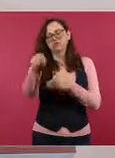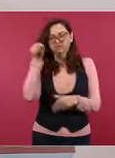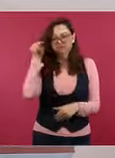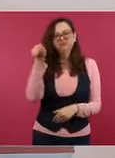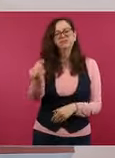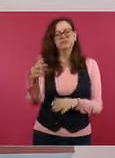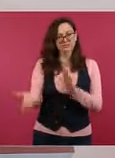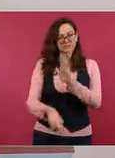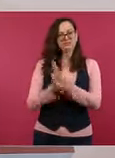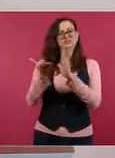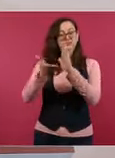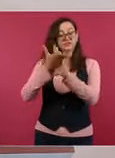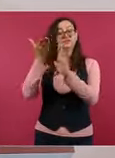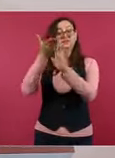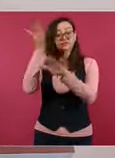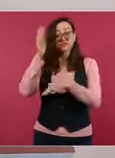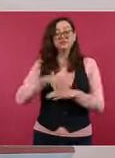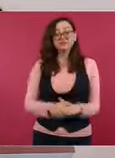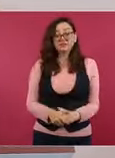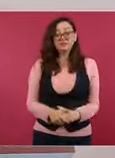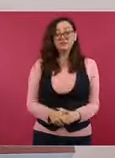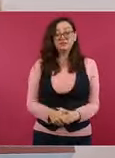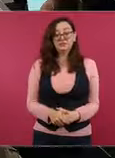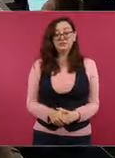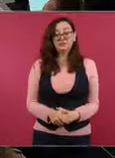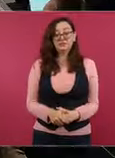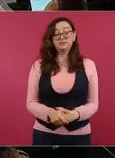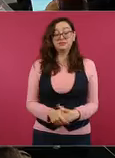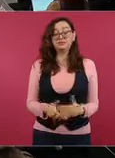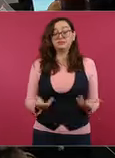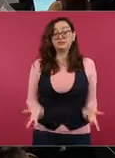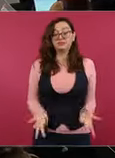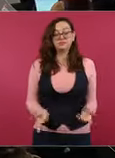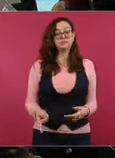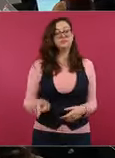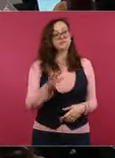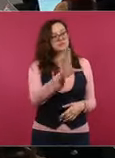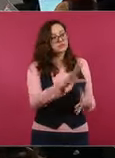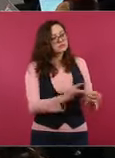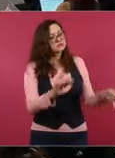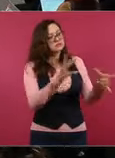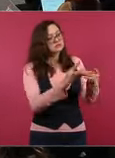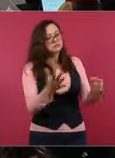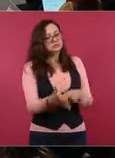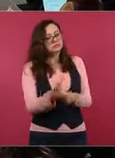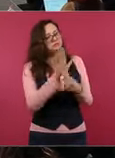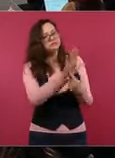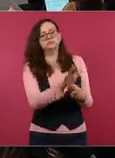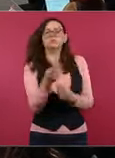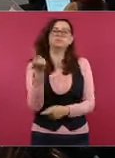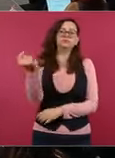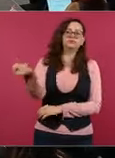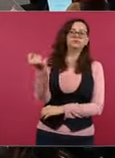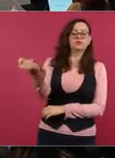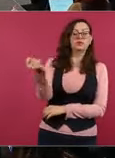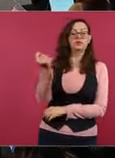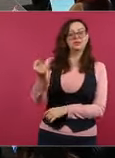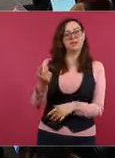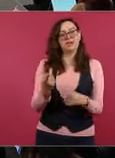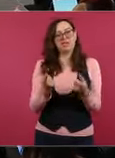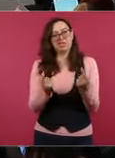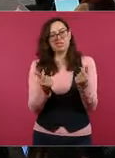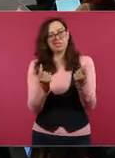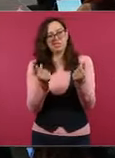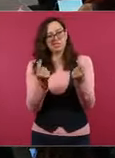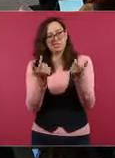aeropuerto. Y de manera irracional y por manipulación y también por dinero,